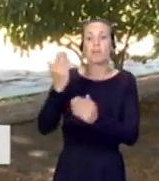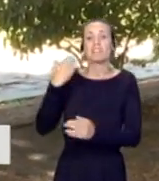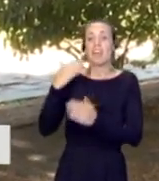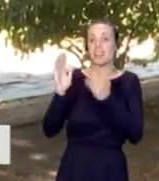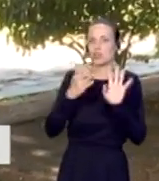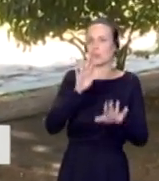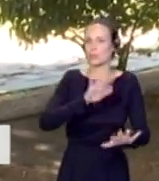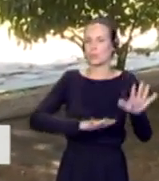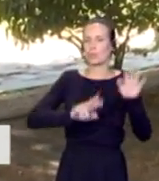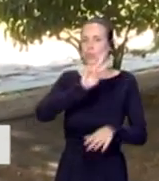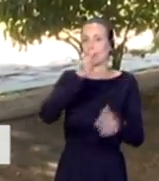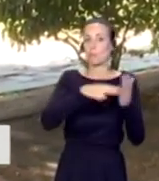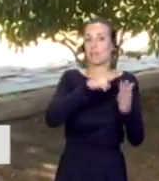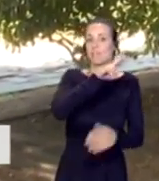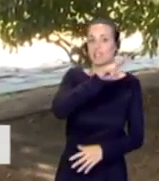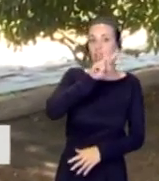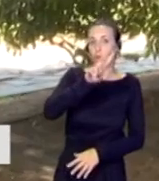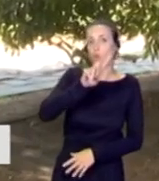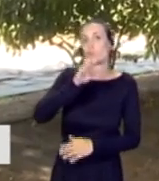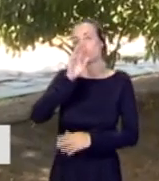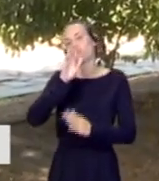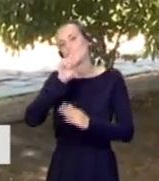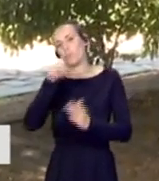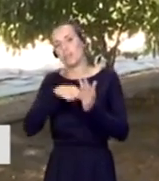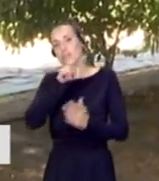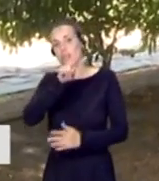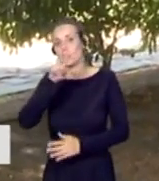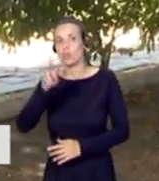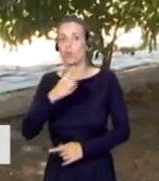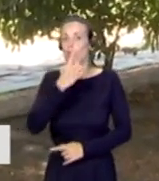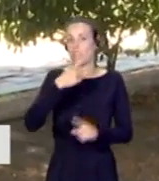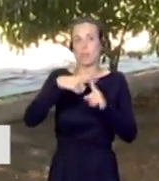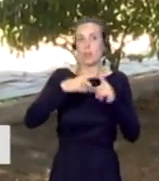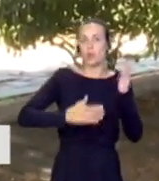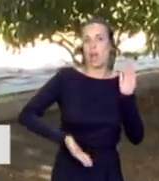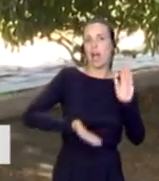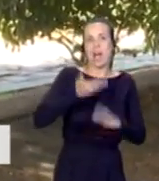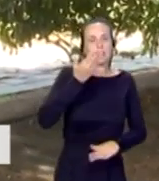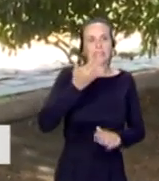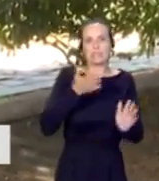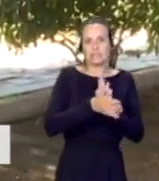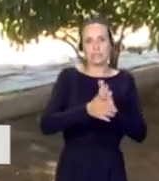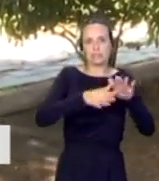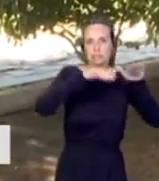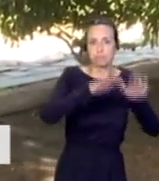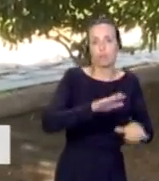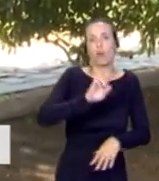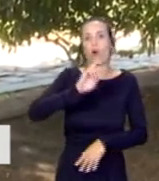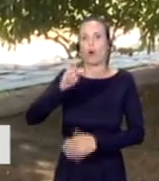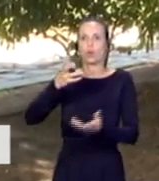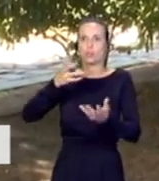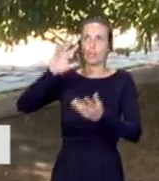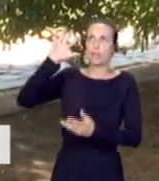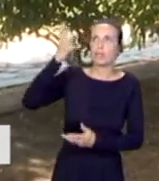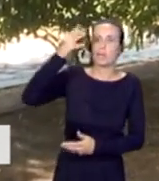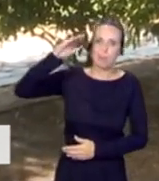2021, 2022. En una prueba la tuvimos que neutralizar por las altas temperaturas, la otra por una alerta de fenómenos meteorológicos adversos. Y al final